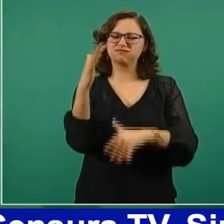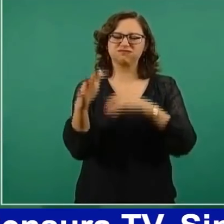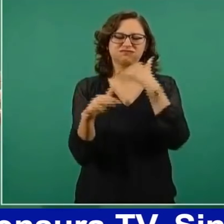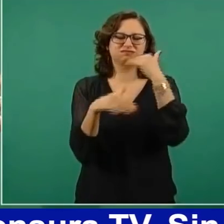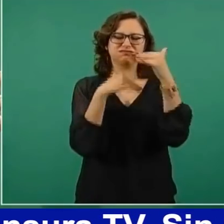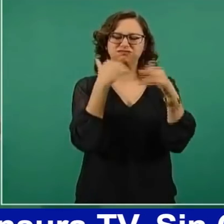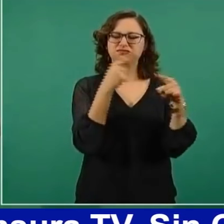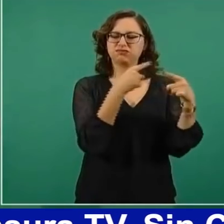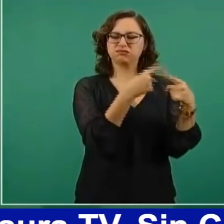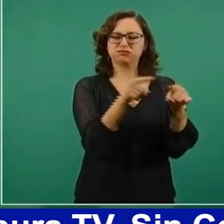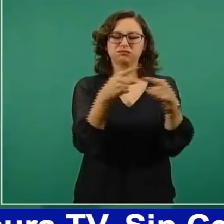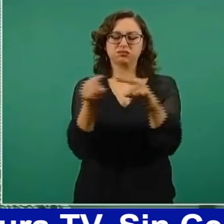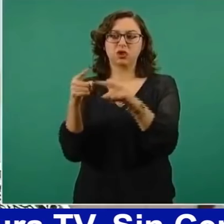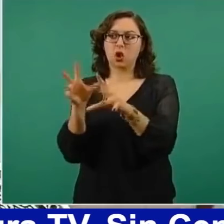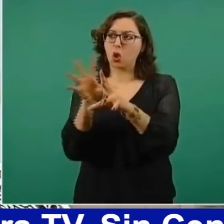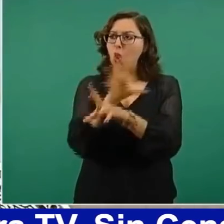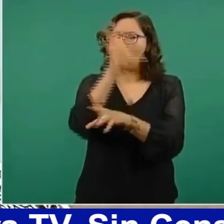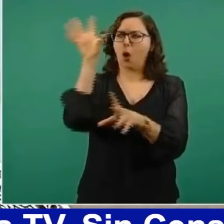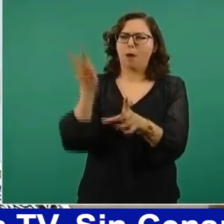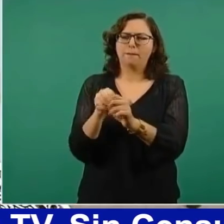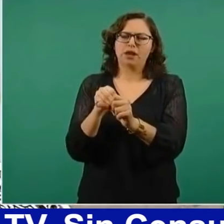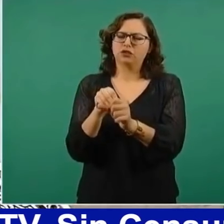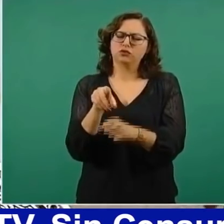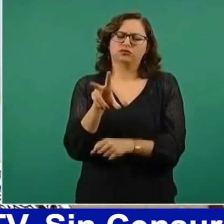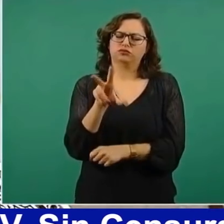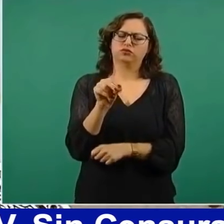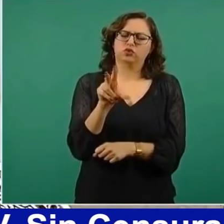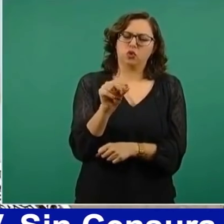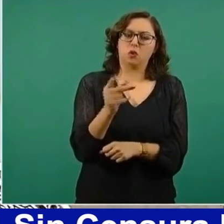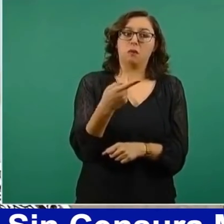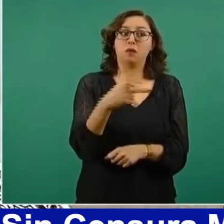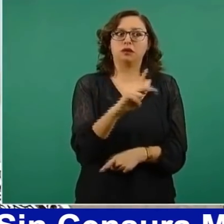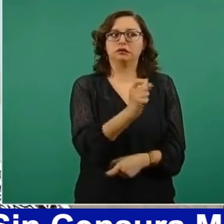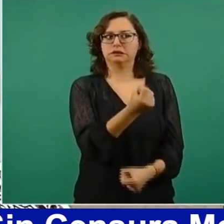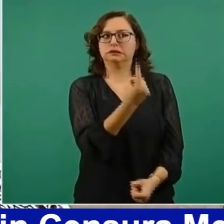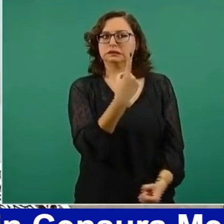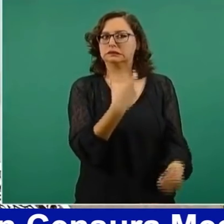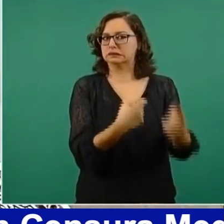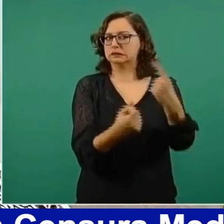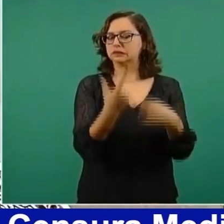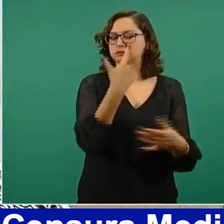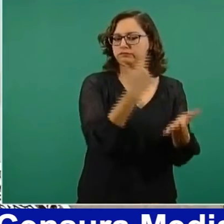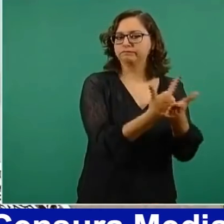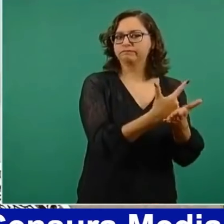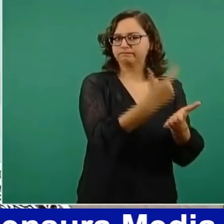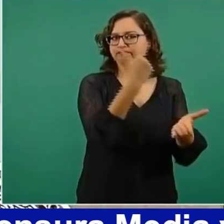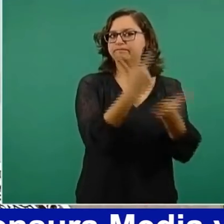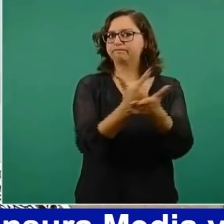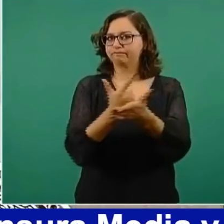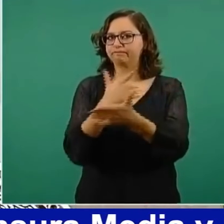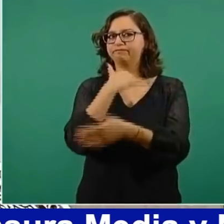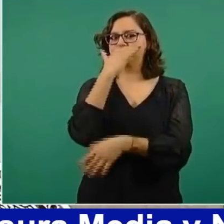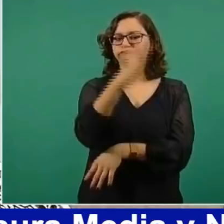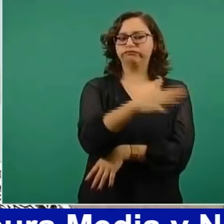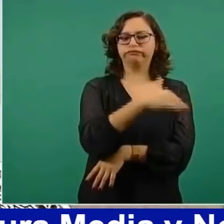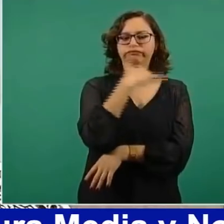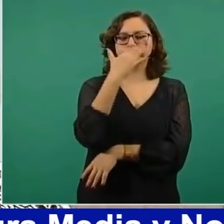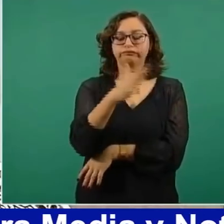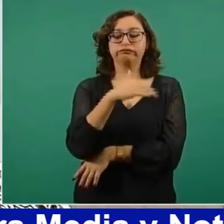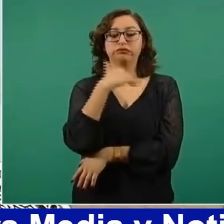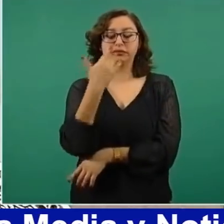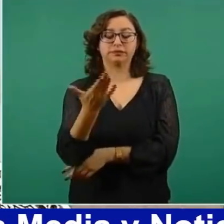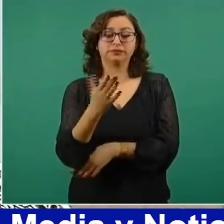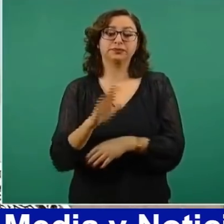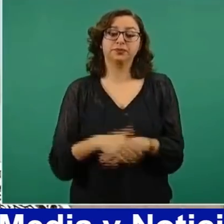campos. No todo, desde luego, pero había algunos emblemáticos. Ayer me referí en términos generales a